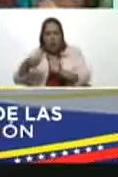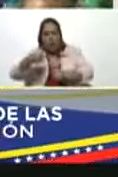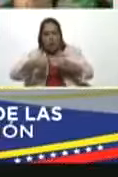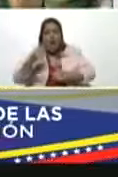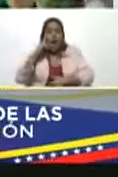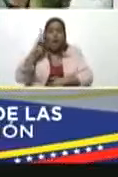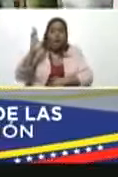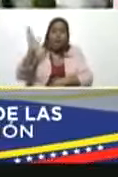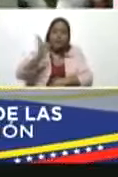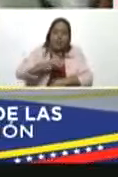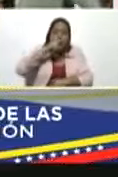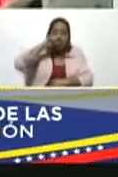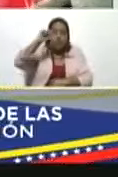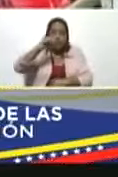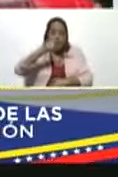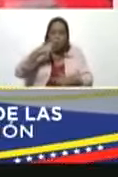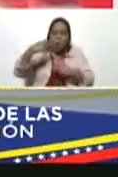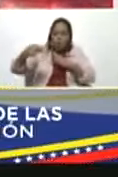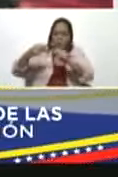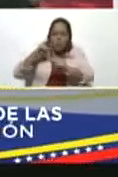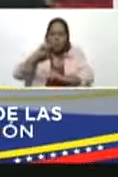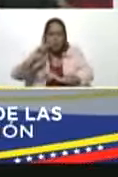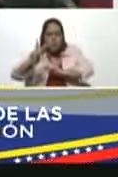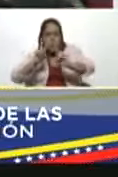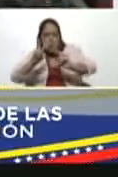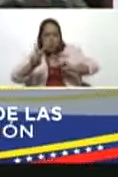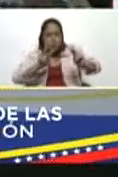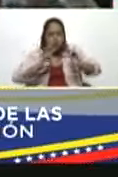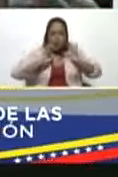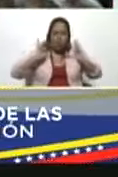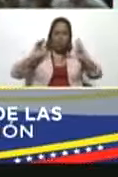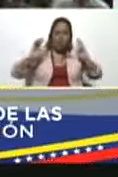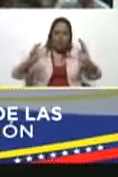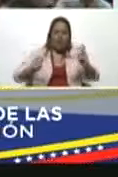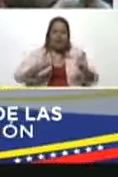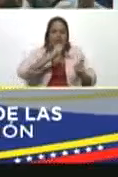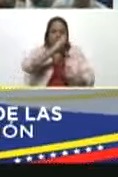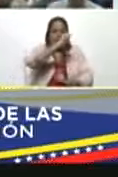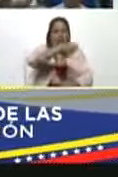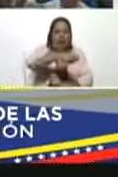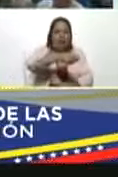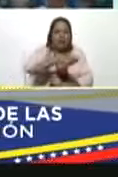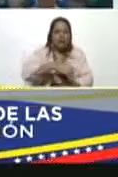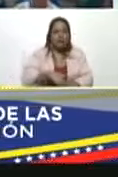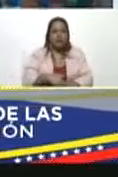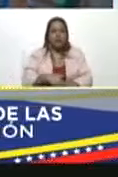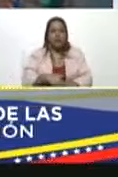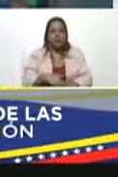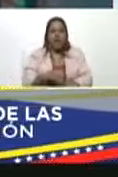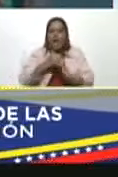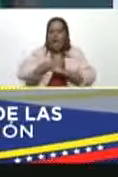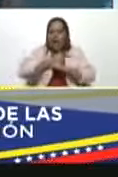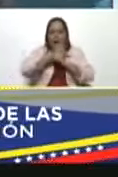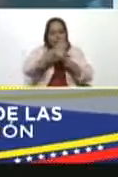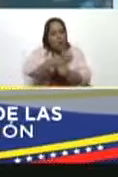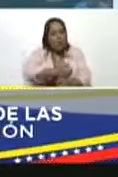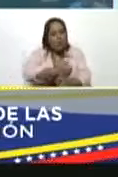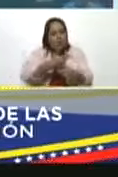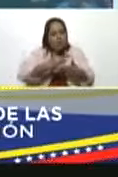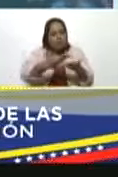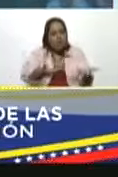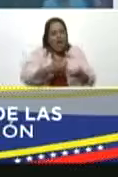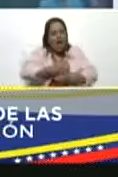¡Viene Maduro! Y salen contentos a entregarme lo más grande que uno puede recibir, que es el amor